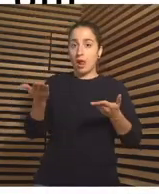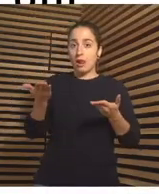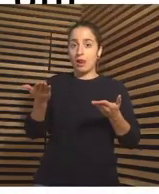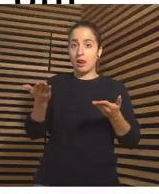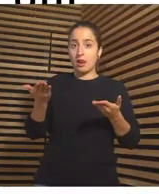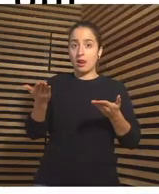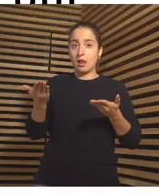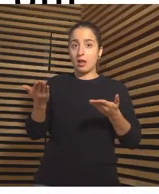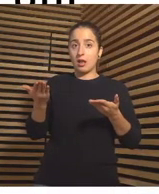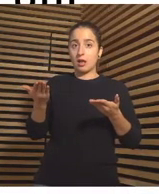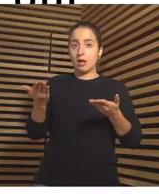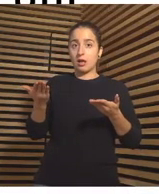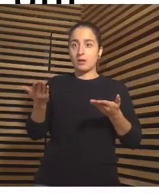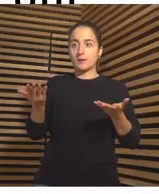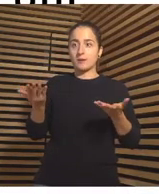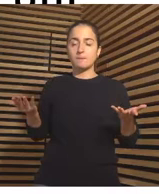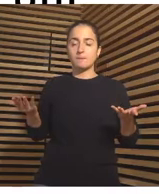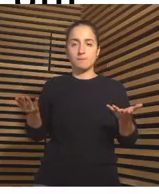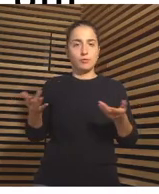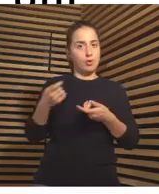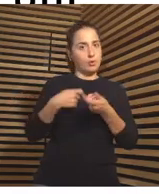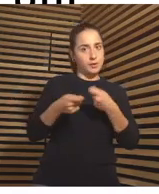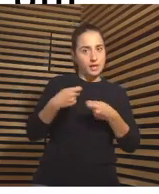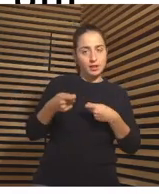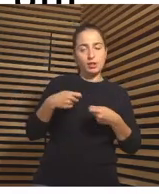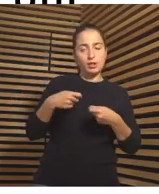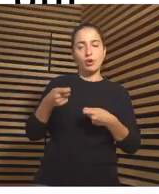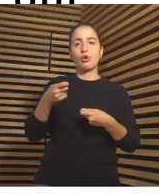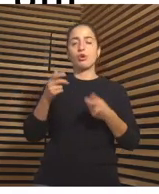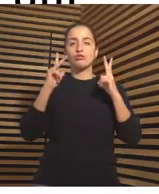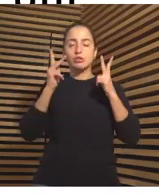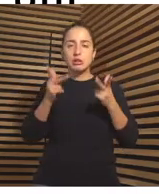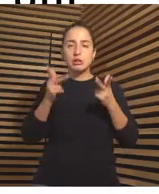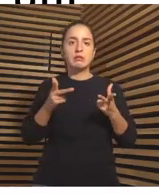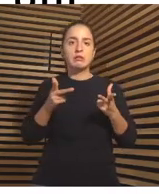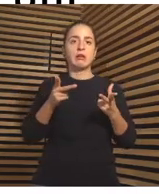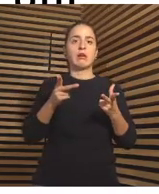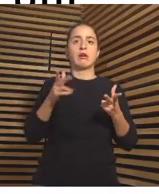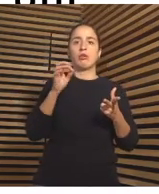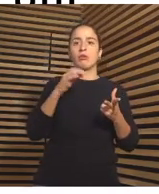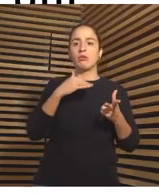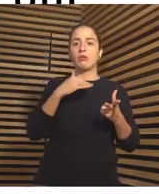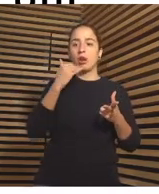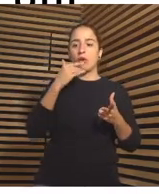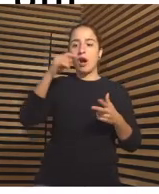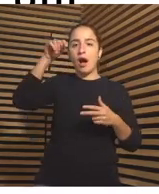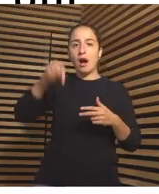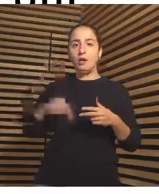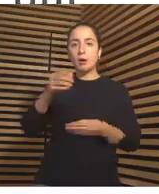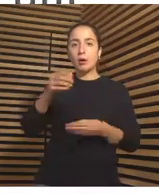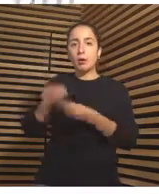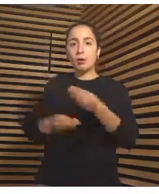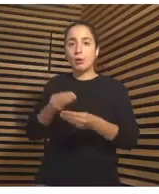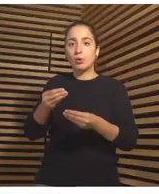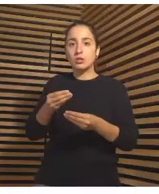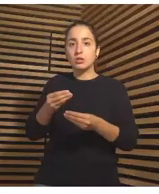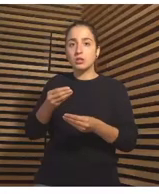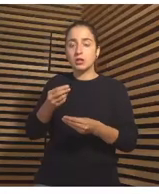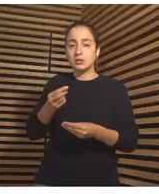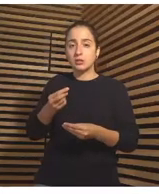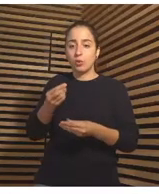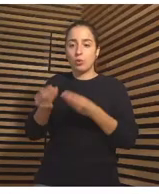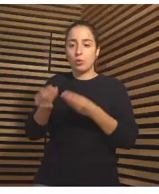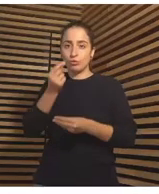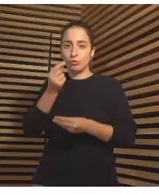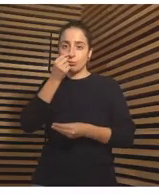el comercio, la hostelería y cualquier negocio que se aloje en los bajos del edificio es un uso compatible,